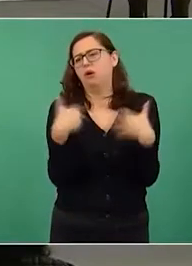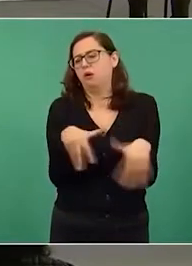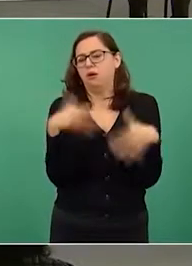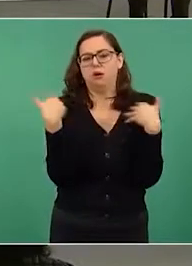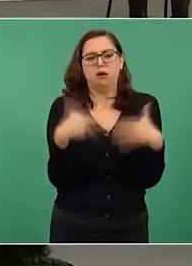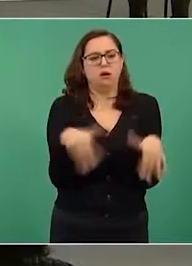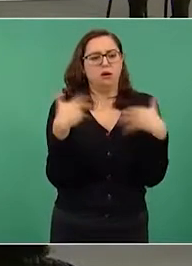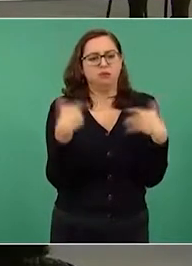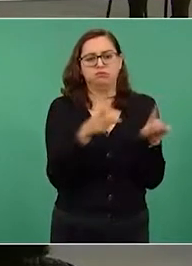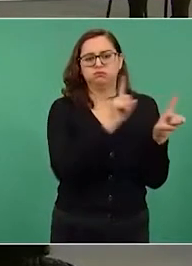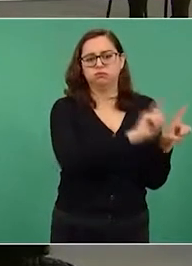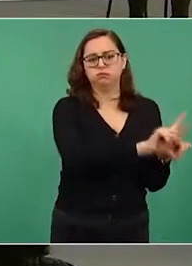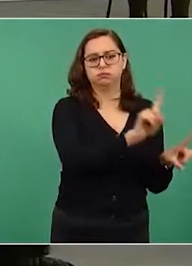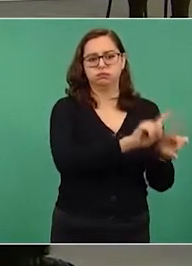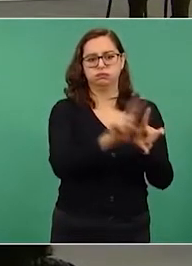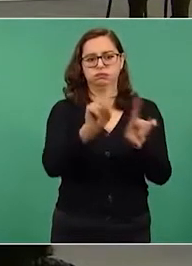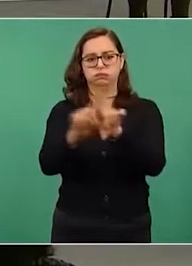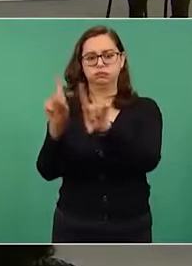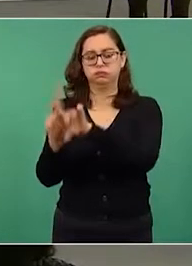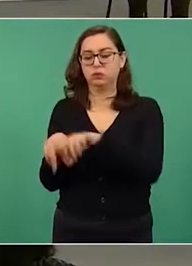el Washington Post.